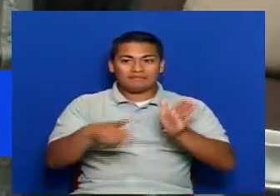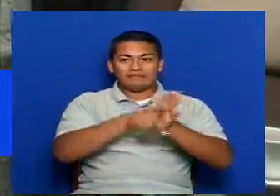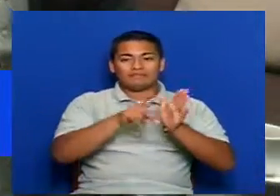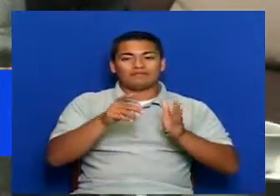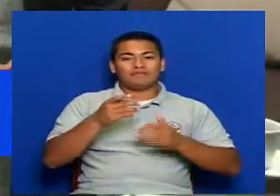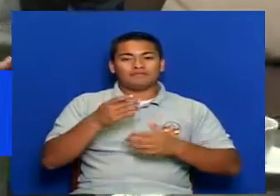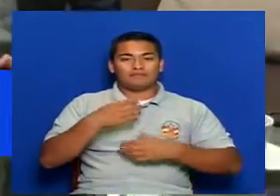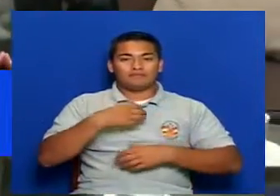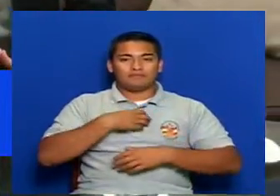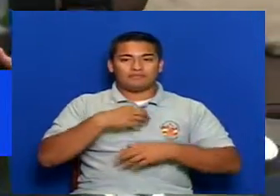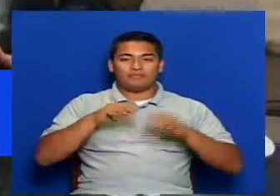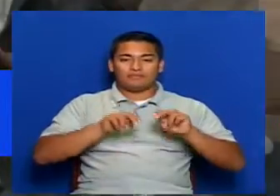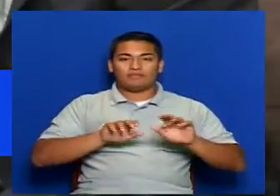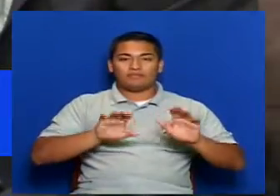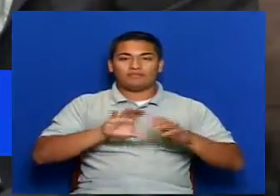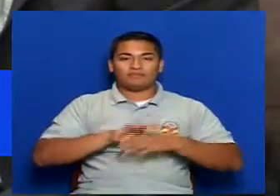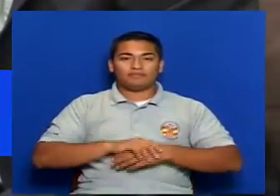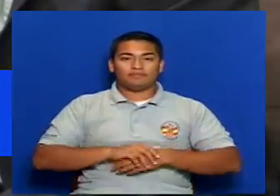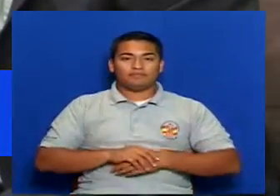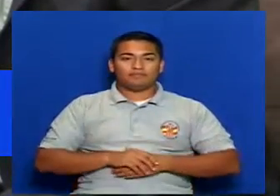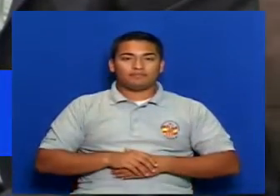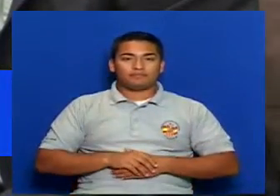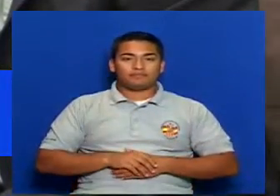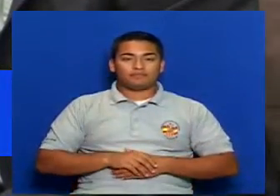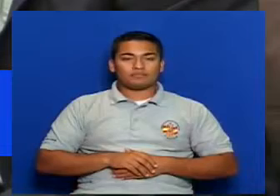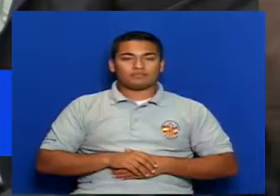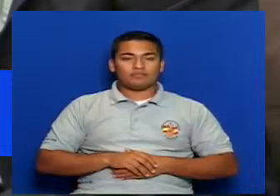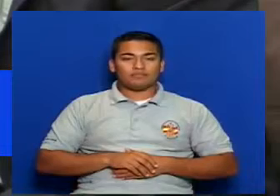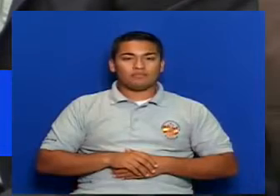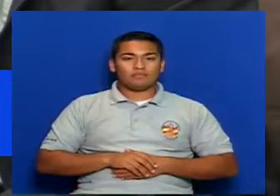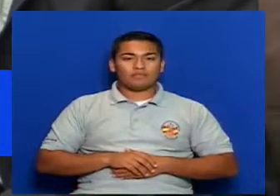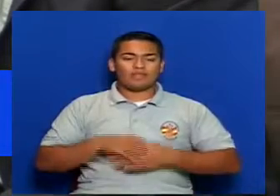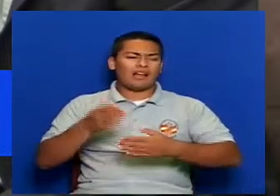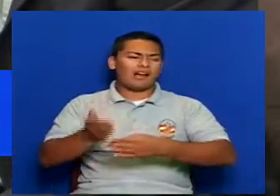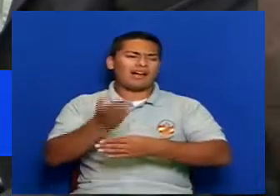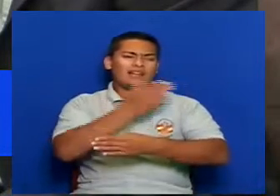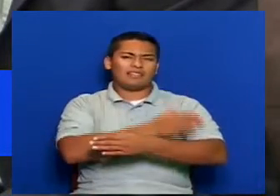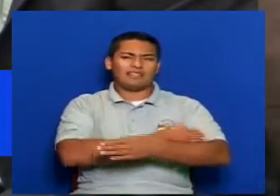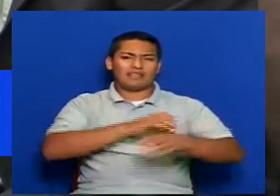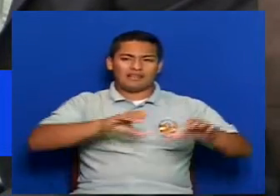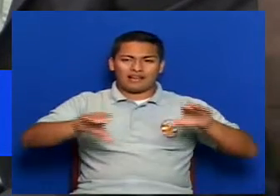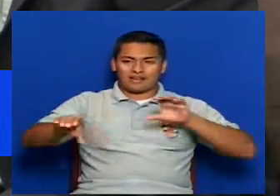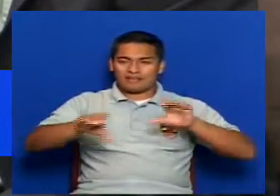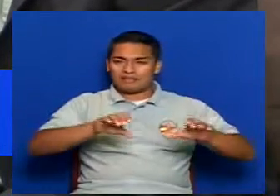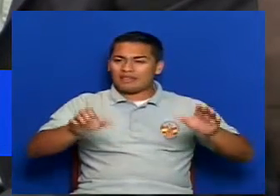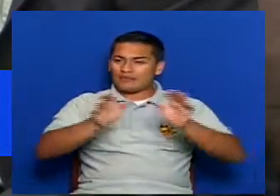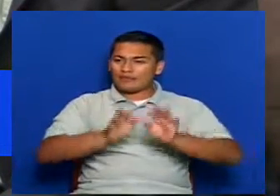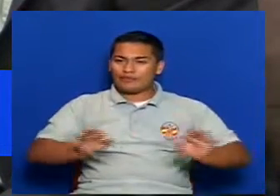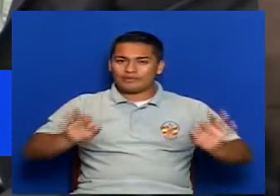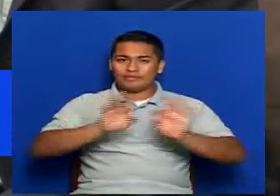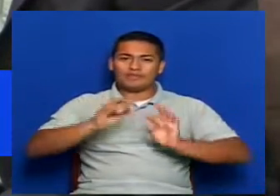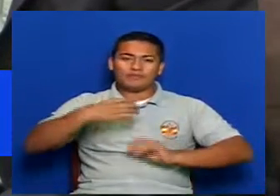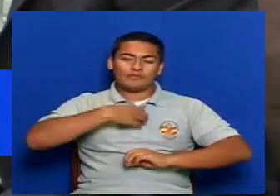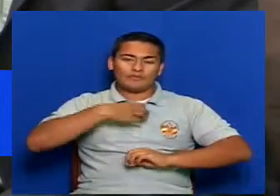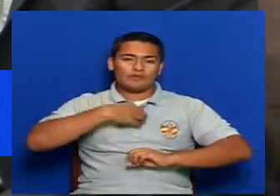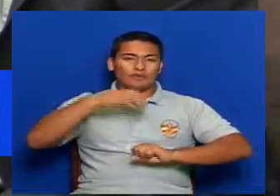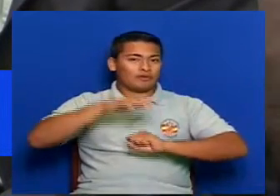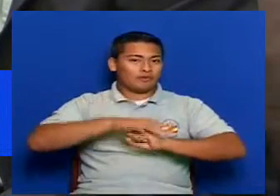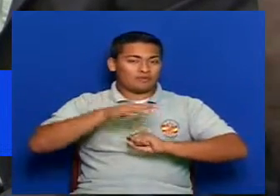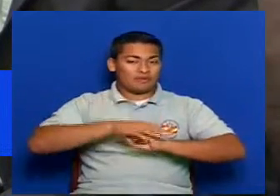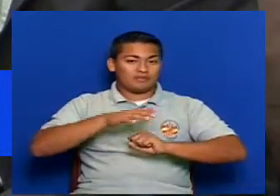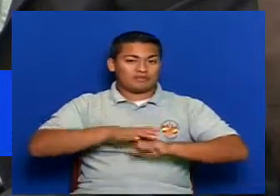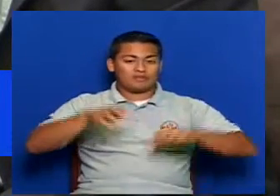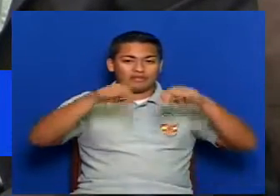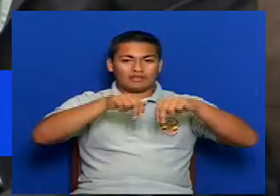peligroso en qué eventos importantes ha participado la comisión participó la comisión durante